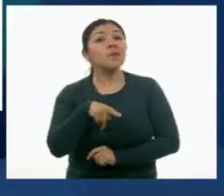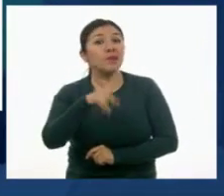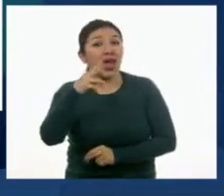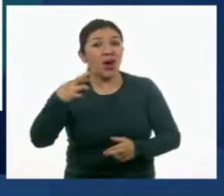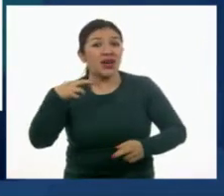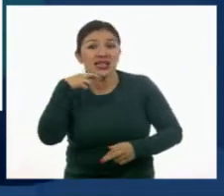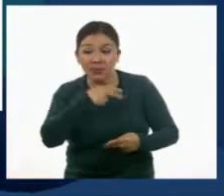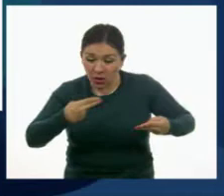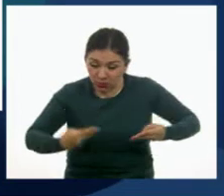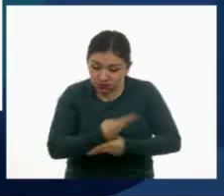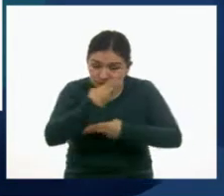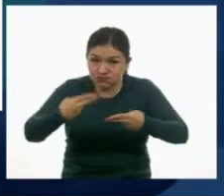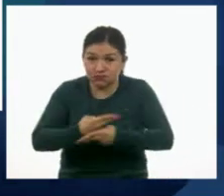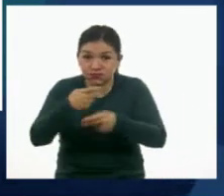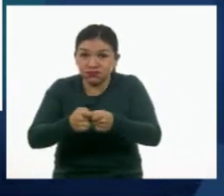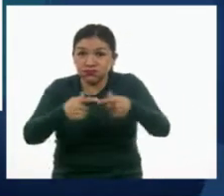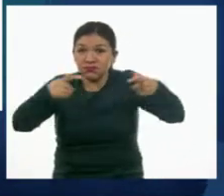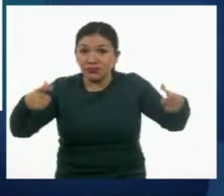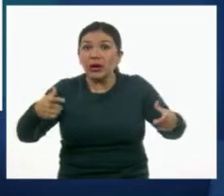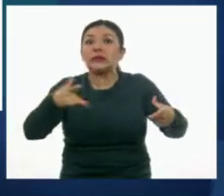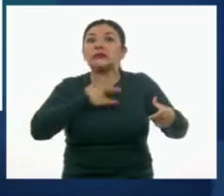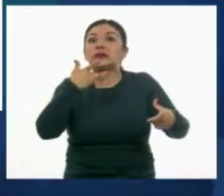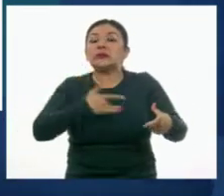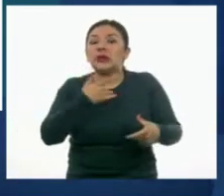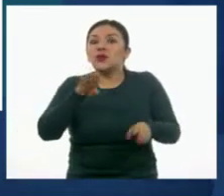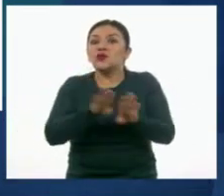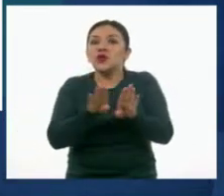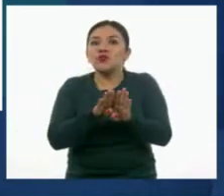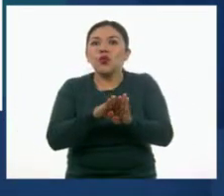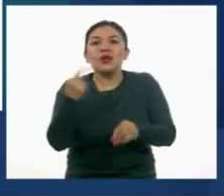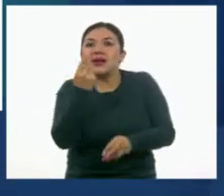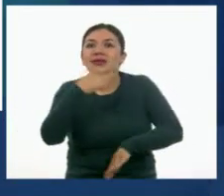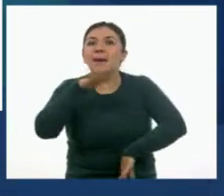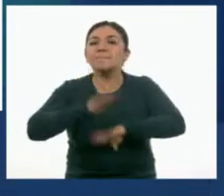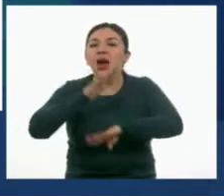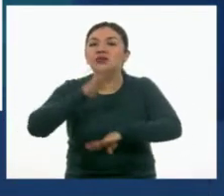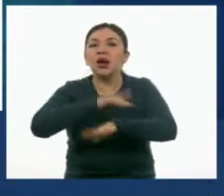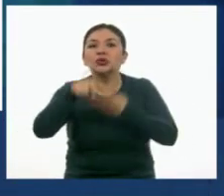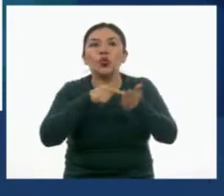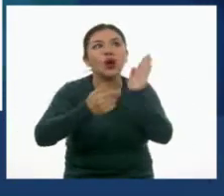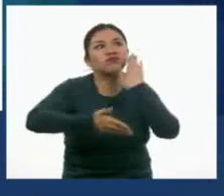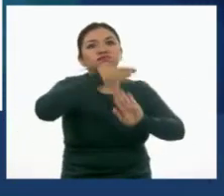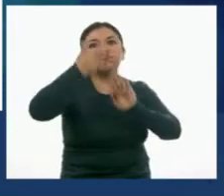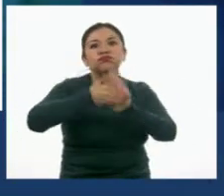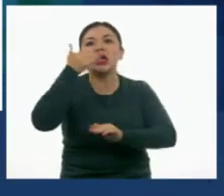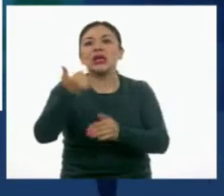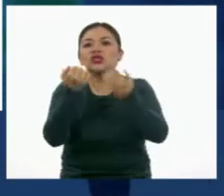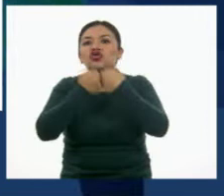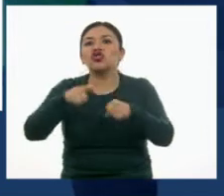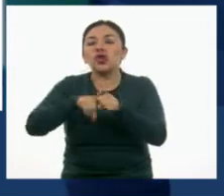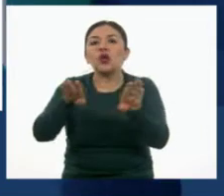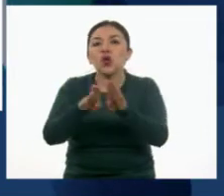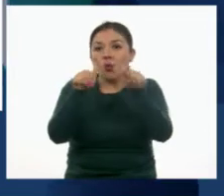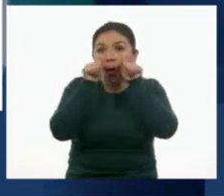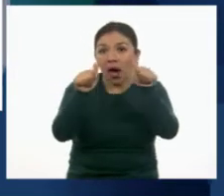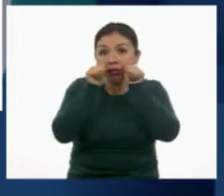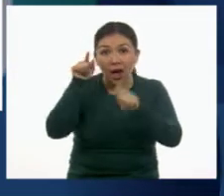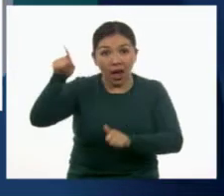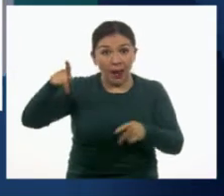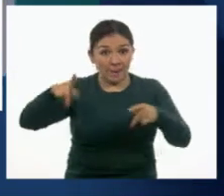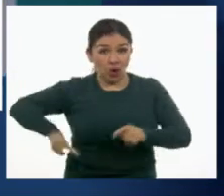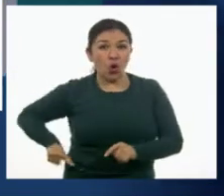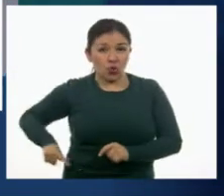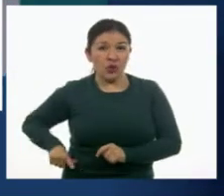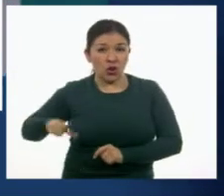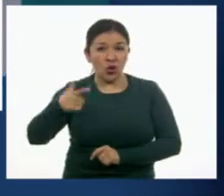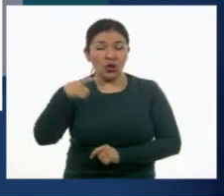rápida expansión de la población ejerce presión sobre la infraestructura y las estructuras sociales. Y los funcionarios nigerianos han